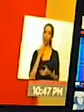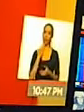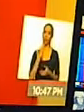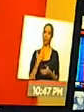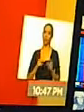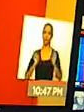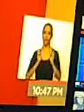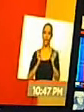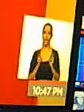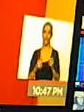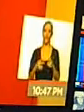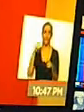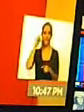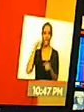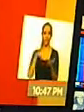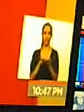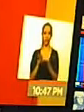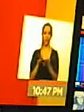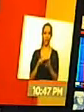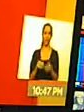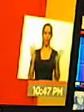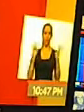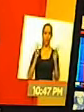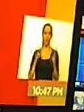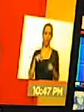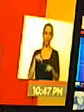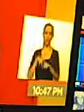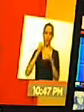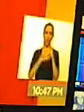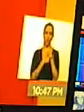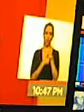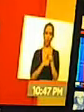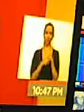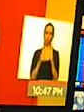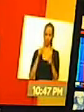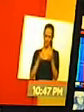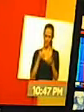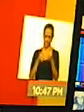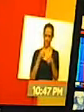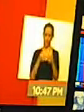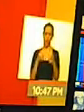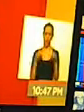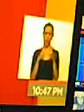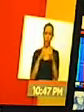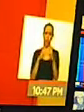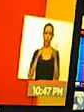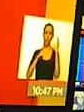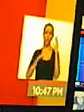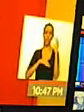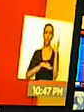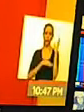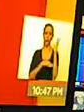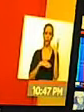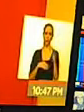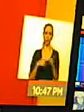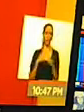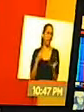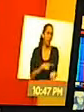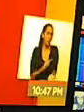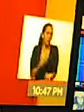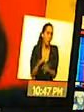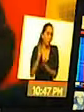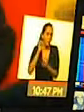día que sucede el supuesto atentado de Guaidó, yo le escribo a unos compañeros de Lara, del partido y de medios comunitarios, y le pregunto, hermano, ¿sabes qué fue lo que le pasó a